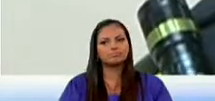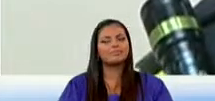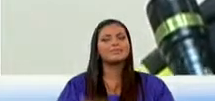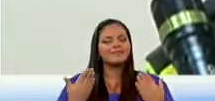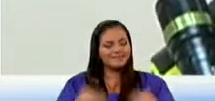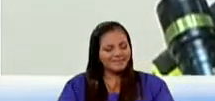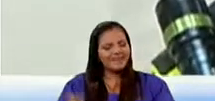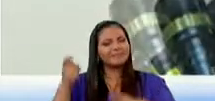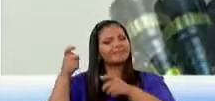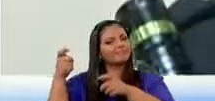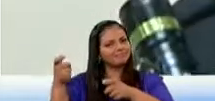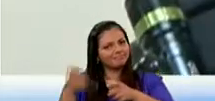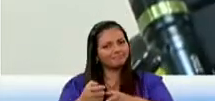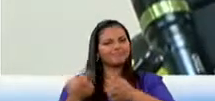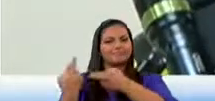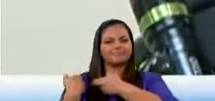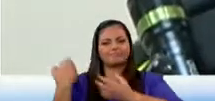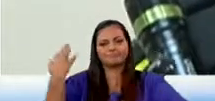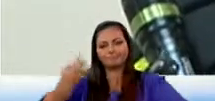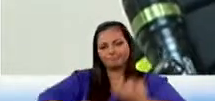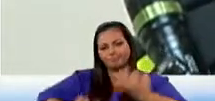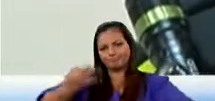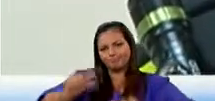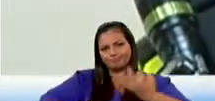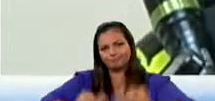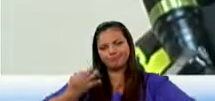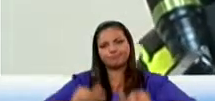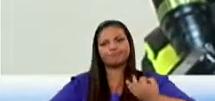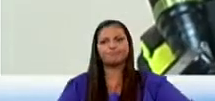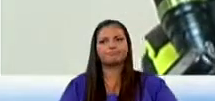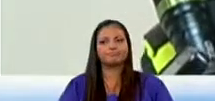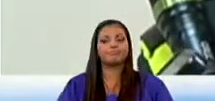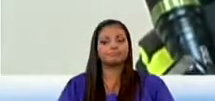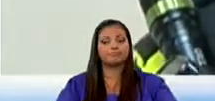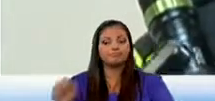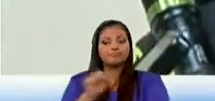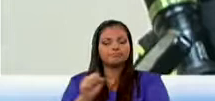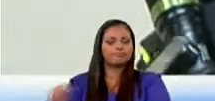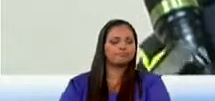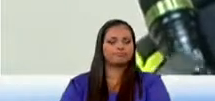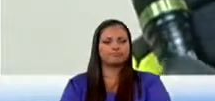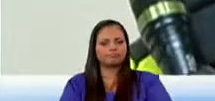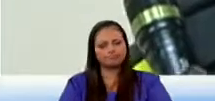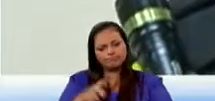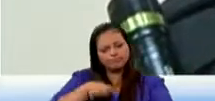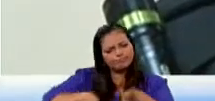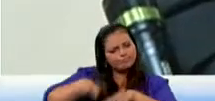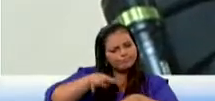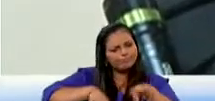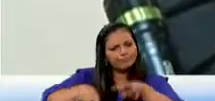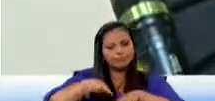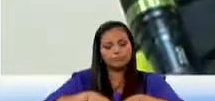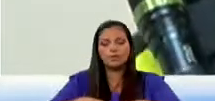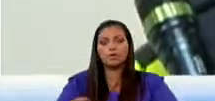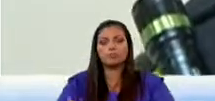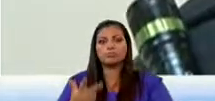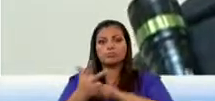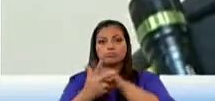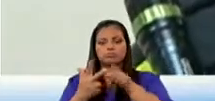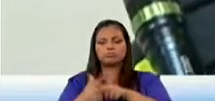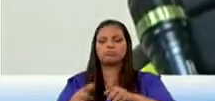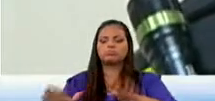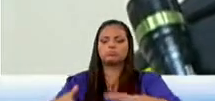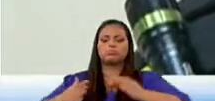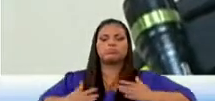fiscalía para que termine. Se procedió a la intersección de dicho vehículo. Haciéndole registro corporal a los ciudadanos no se le encontró ningún tipo de